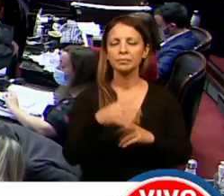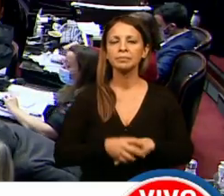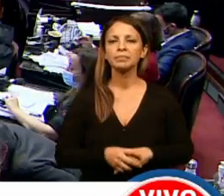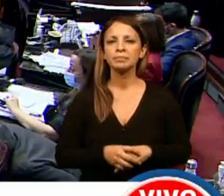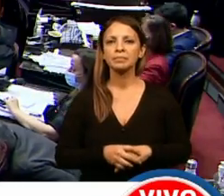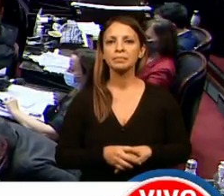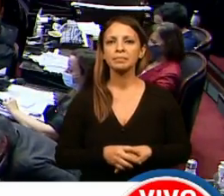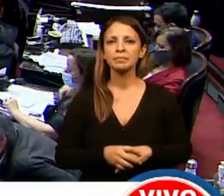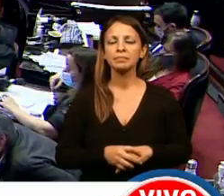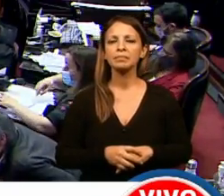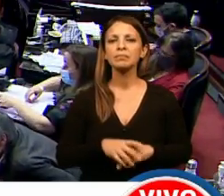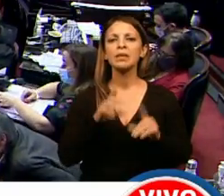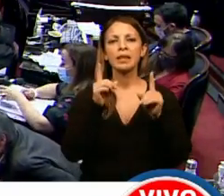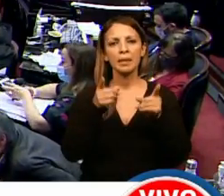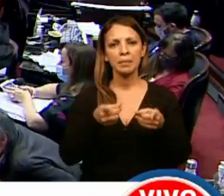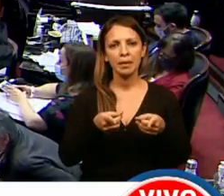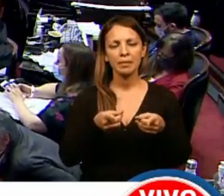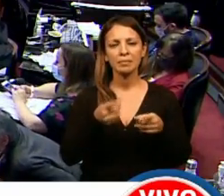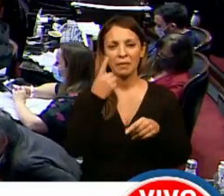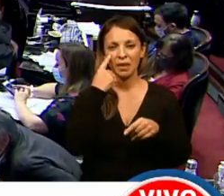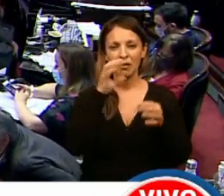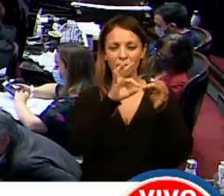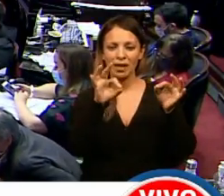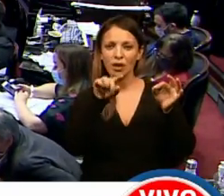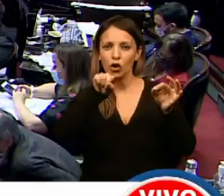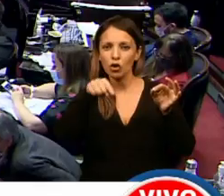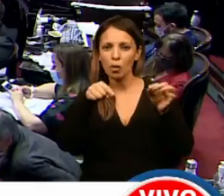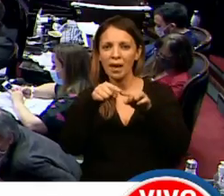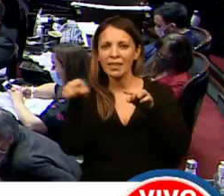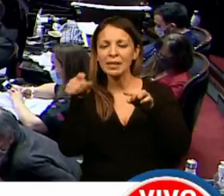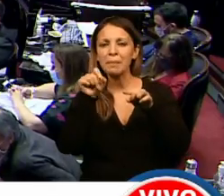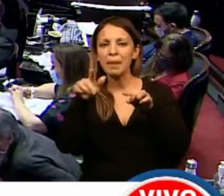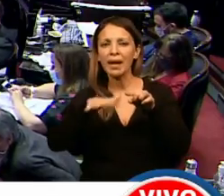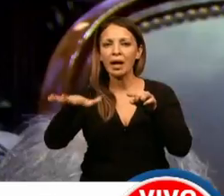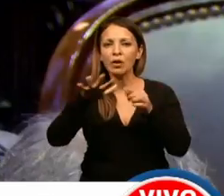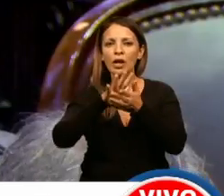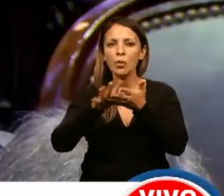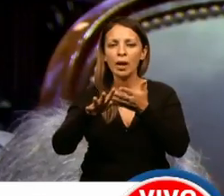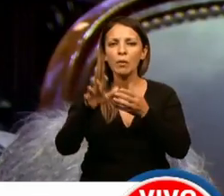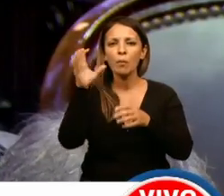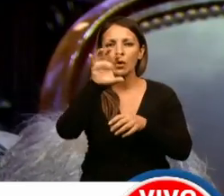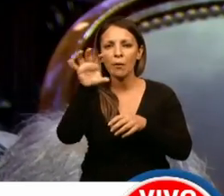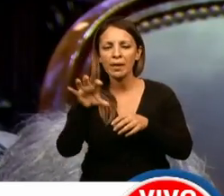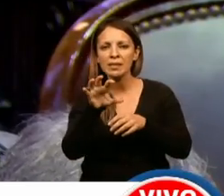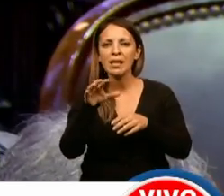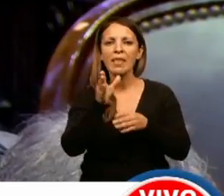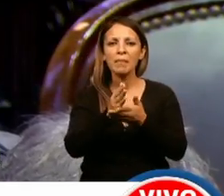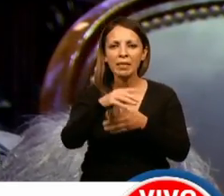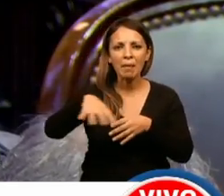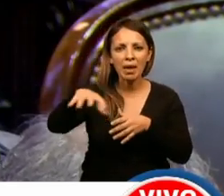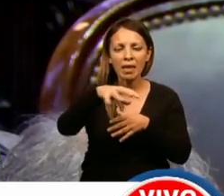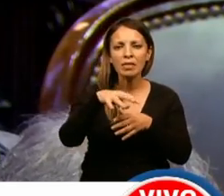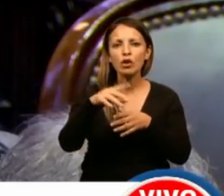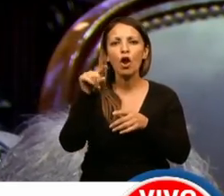día después de la coma donde dice para las nuevas regiones provincias departamentos y localidades que se